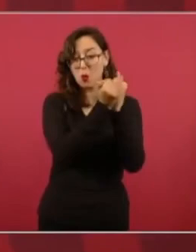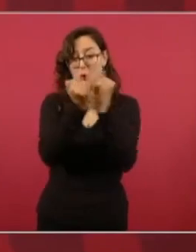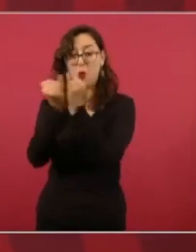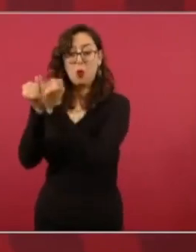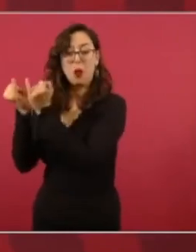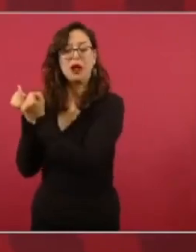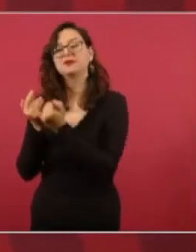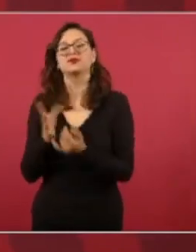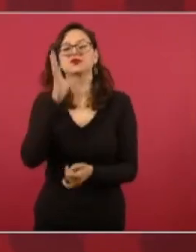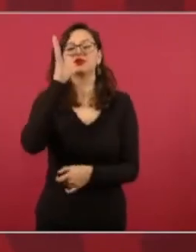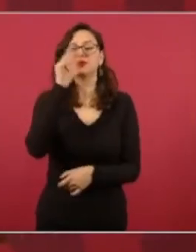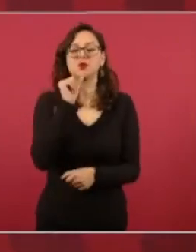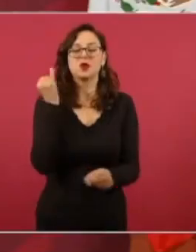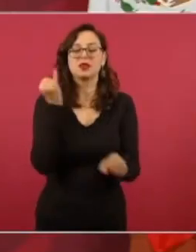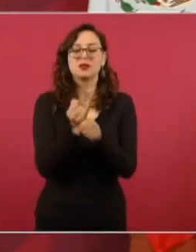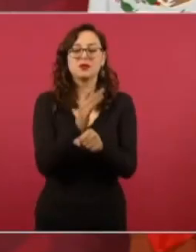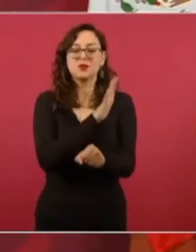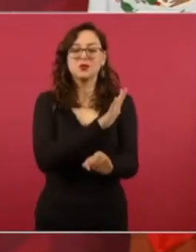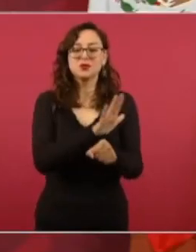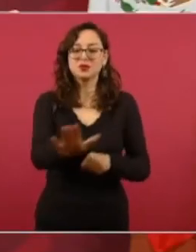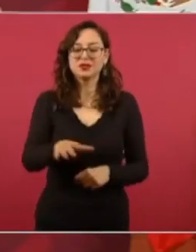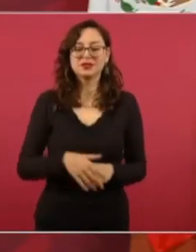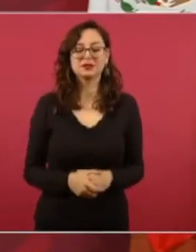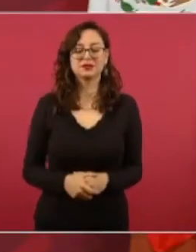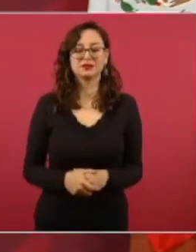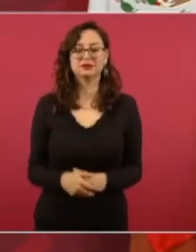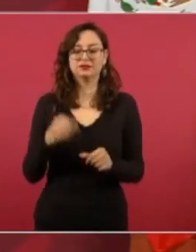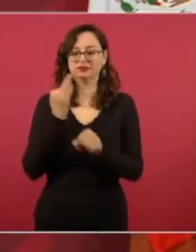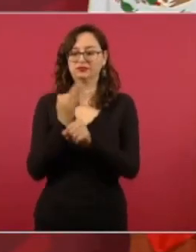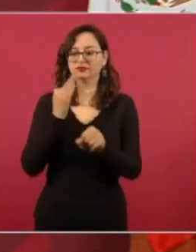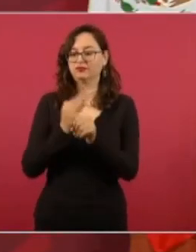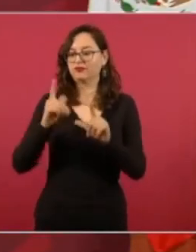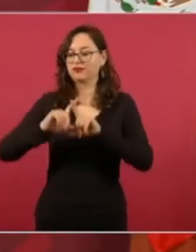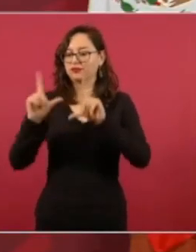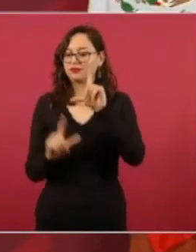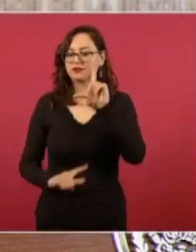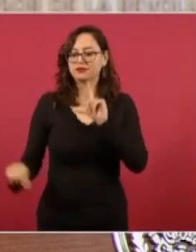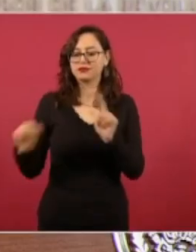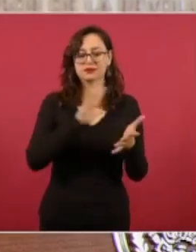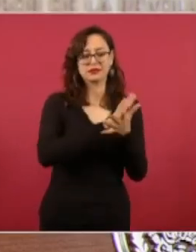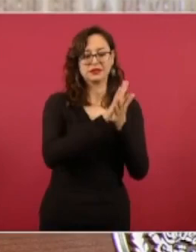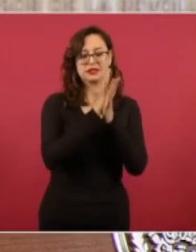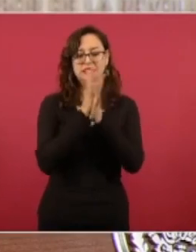Y en un proceso de transformación, imagínense,